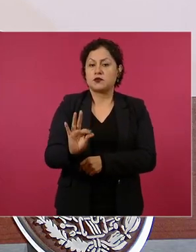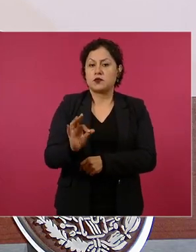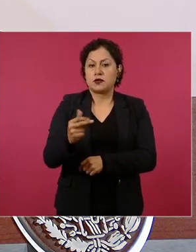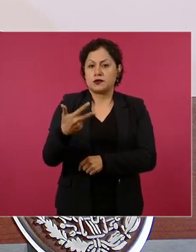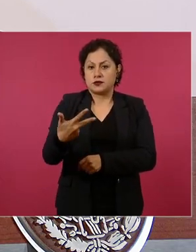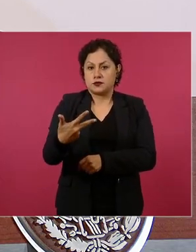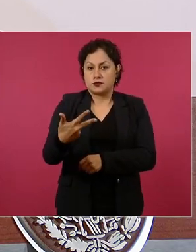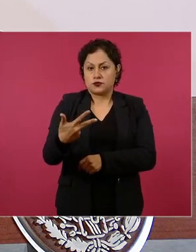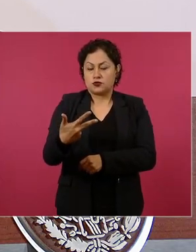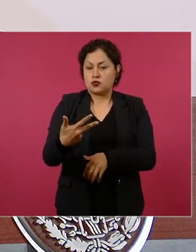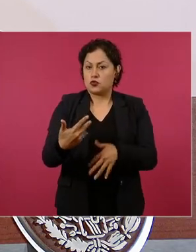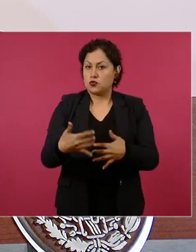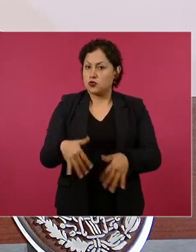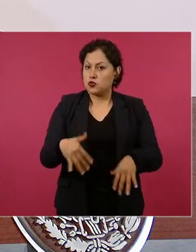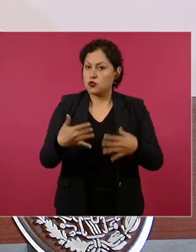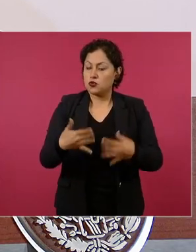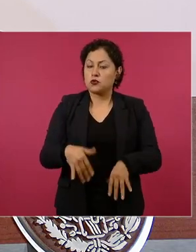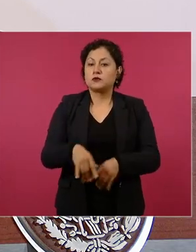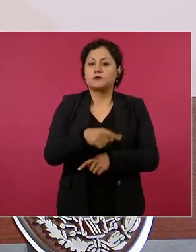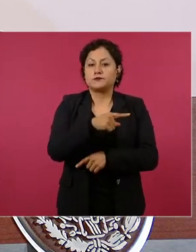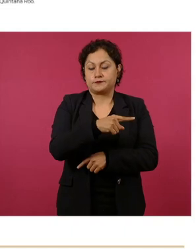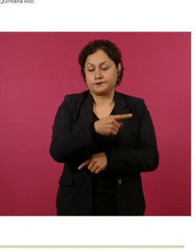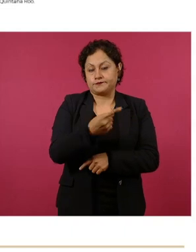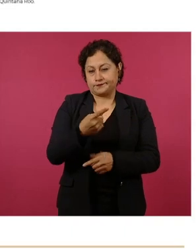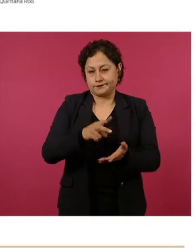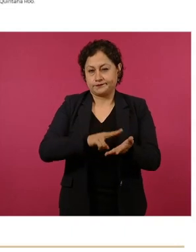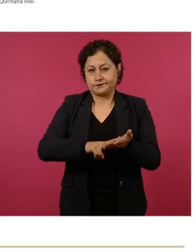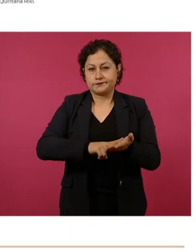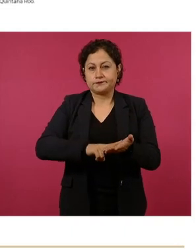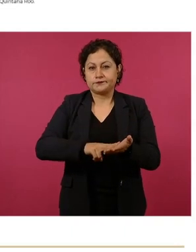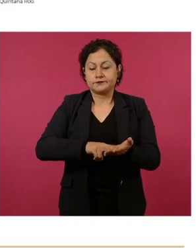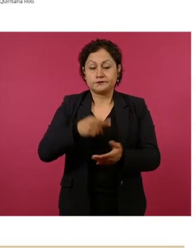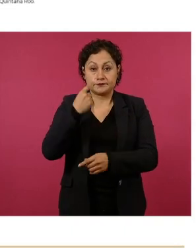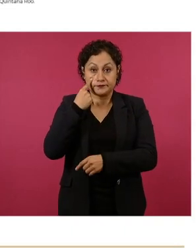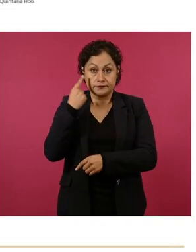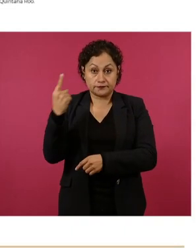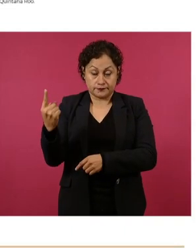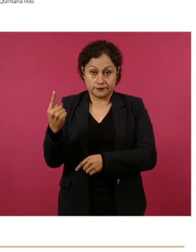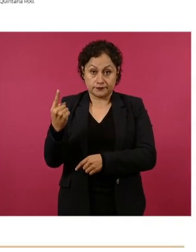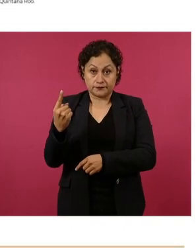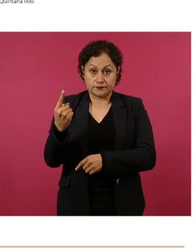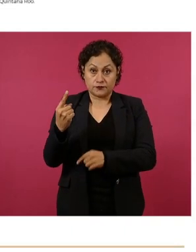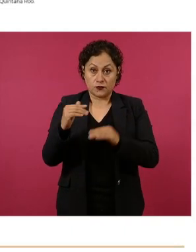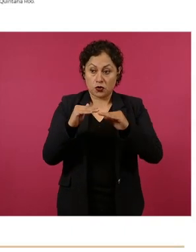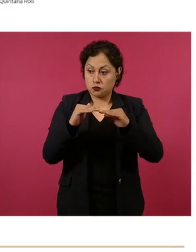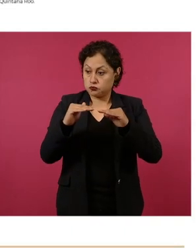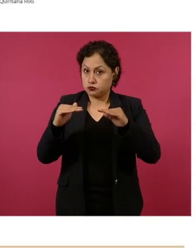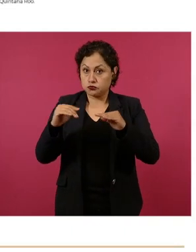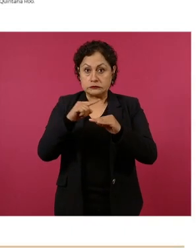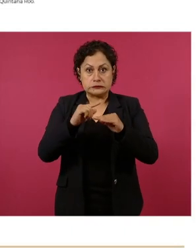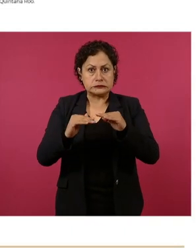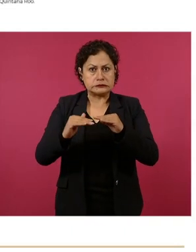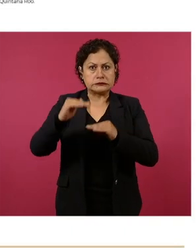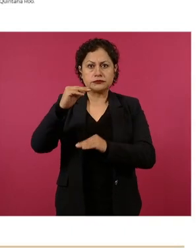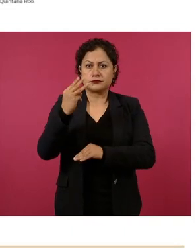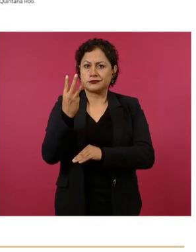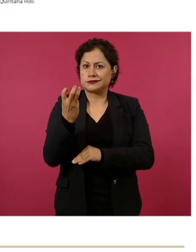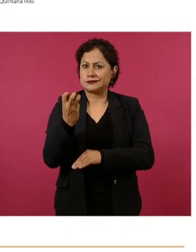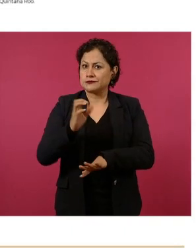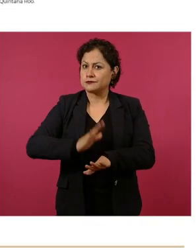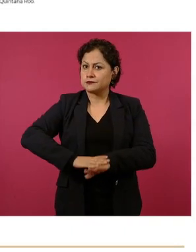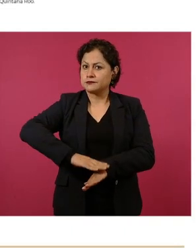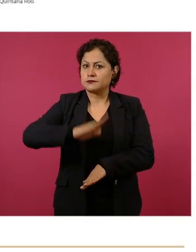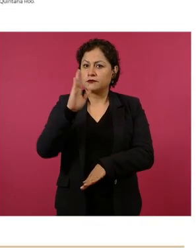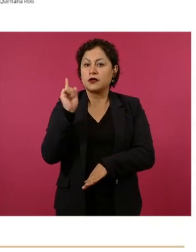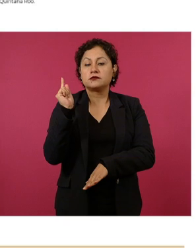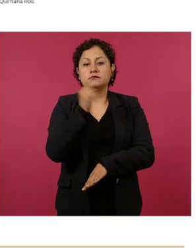26 pesos con 48 centavos. Esto en el caso de la regular, como pueden ver, 3 pesos por arriba del promedio nacional y con un indicador